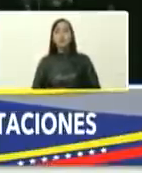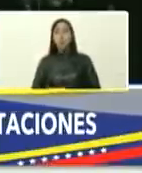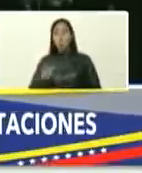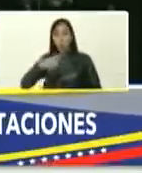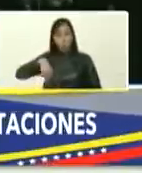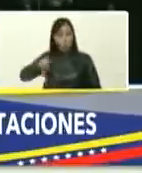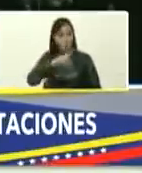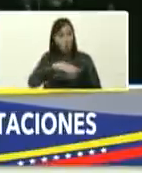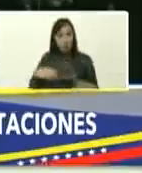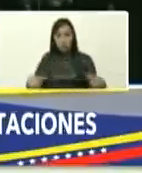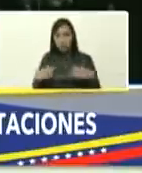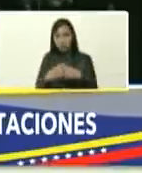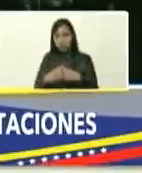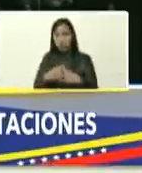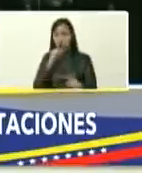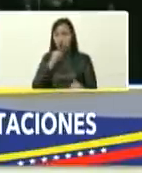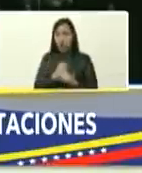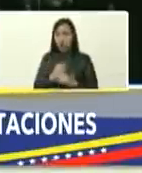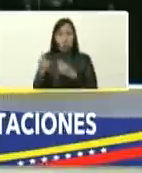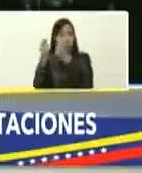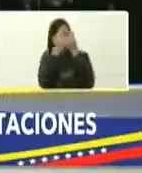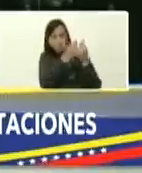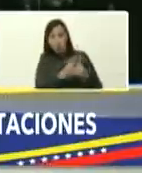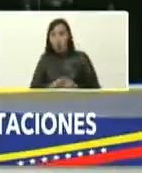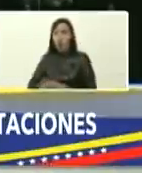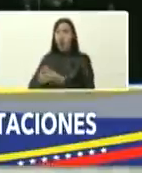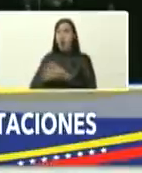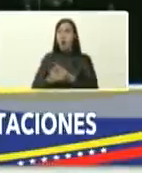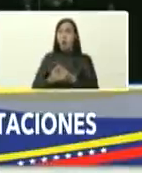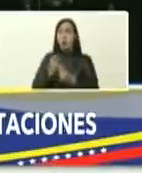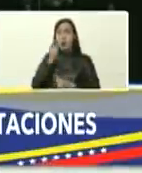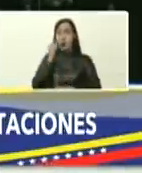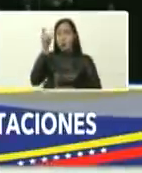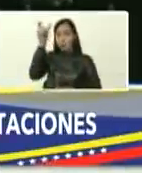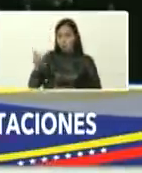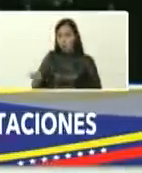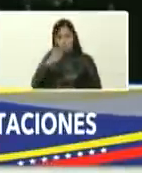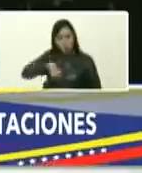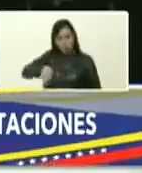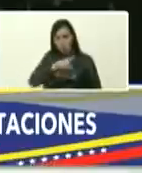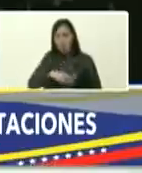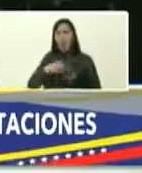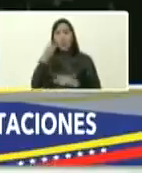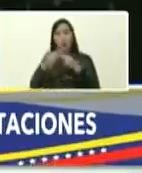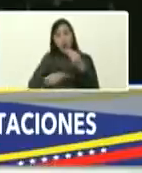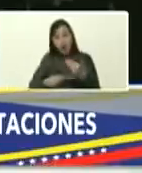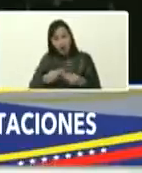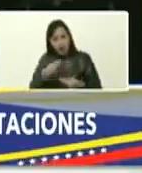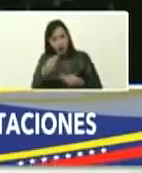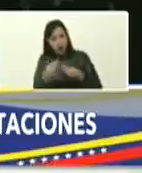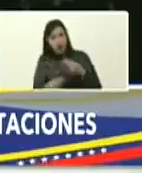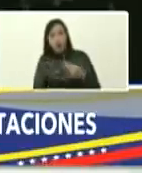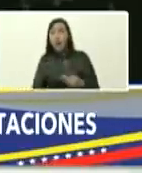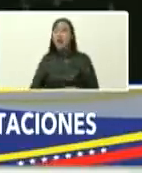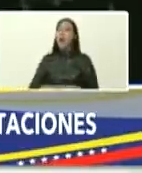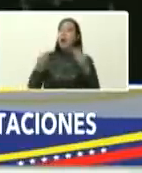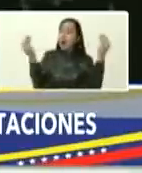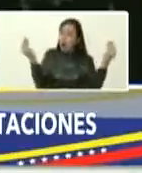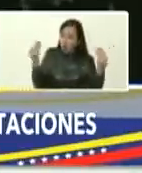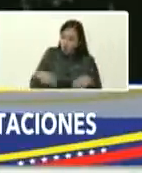Ustedes, el equipo económico, Delis Álvarez, tienen que ir afinando la